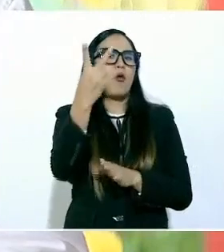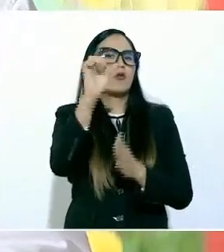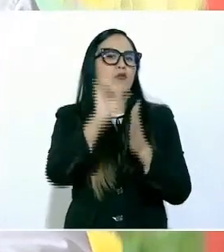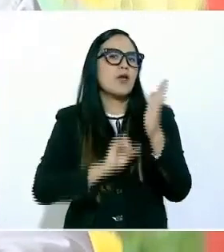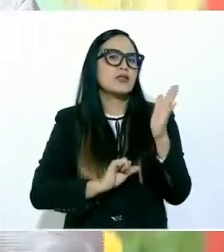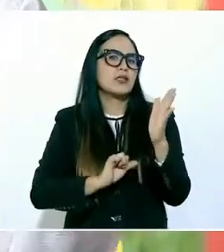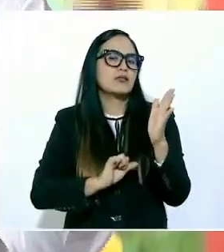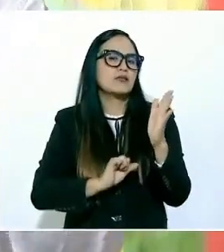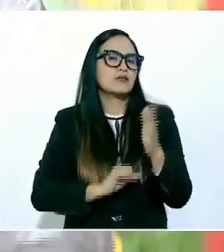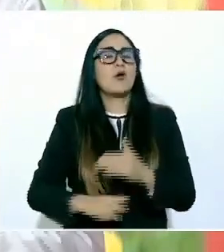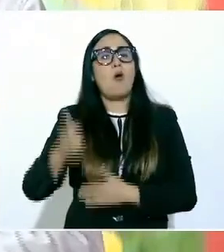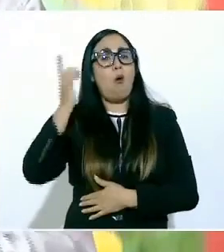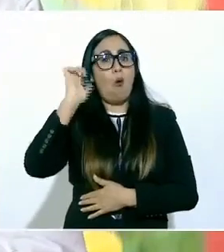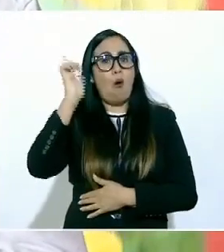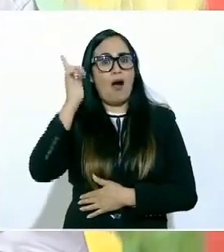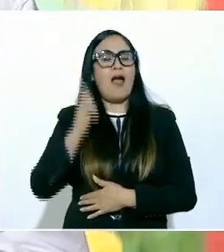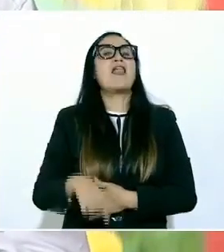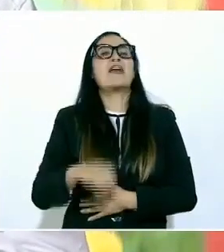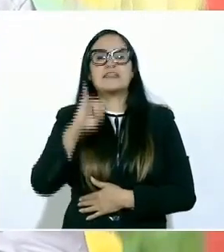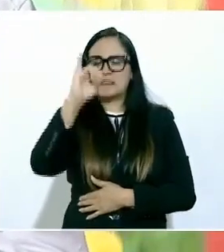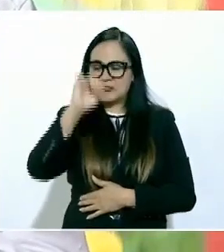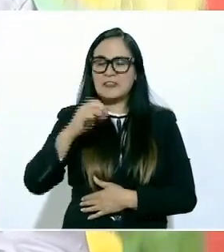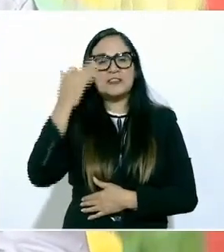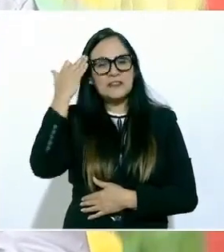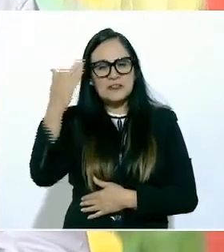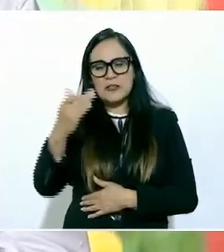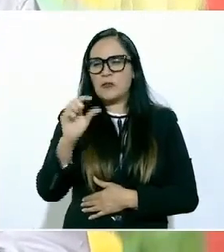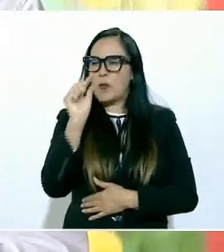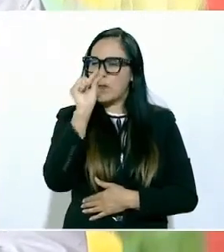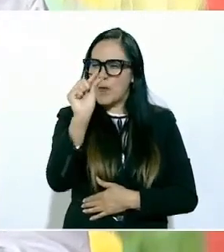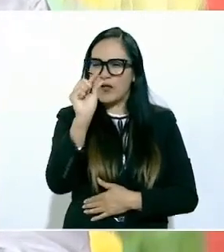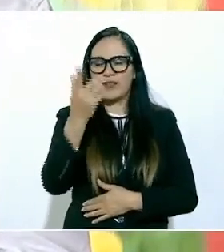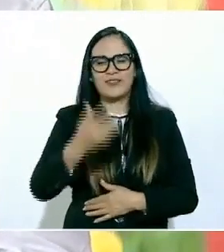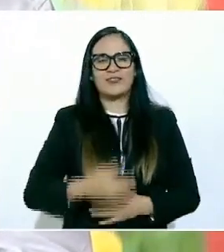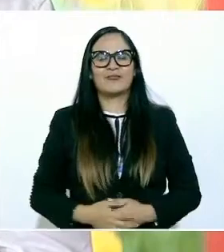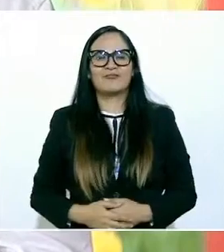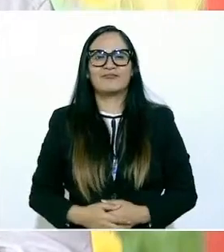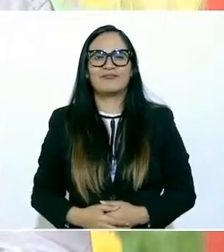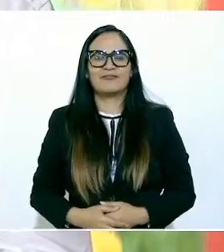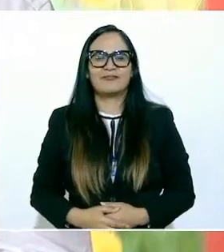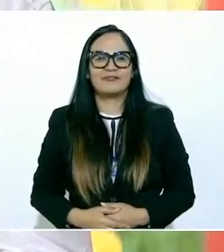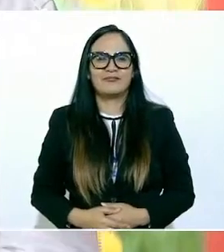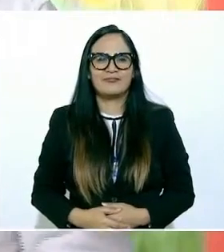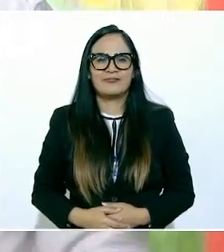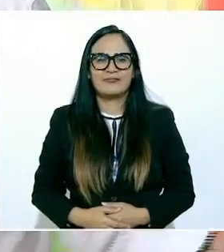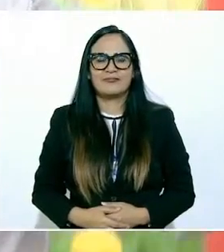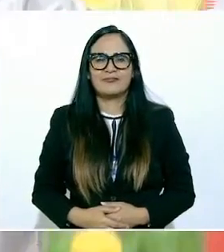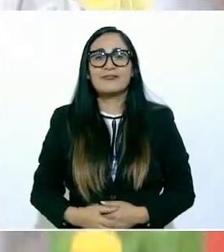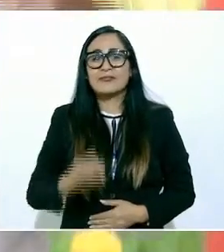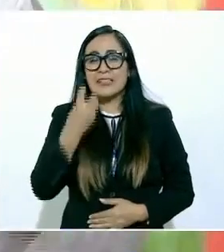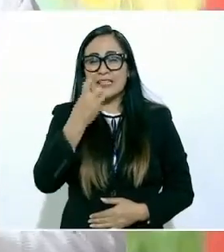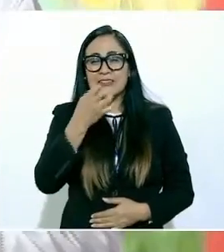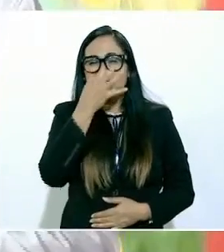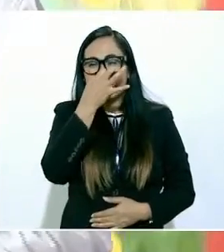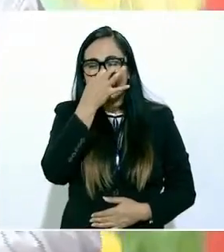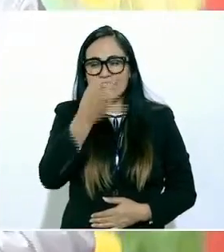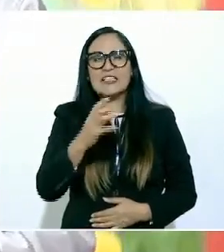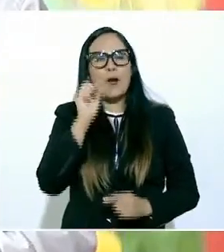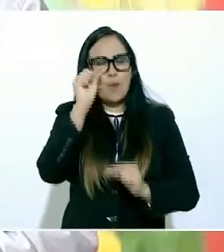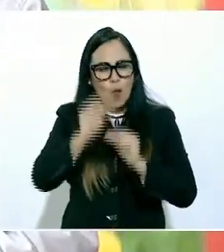yo creo que los vamos a conseguir en menos tiempo. Esto indica que ya estamos saliendo